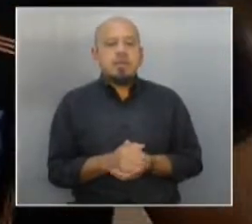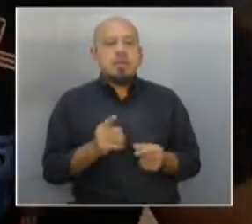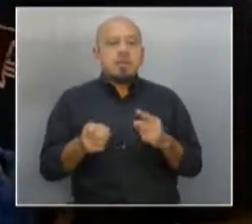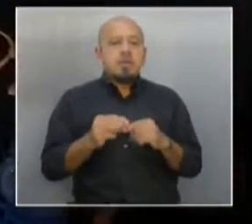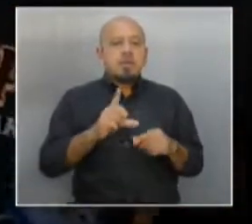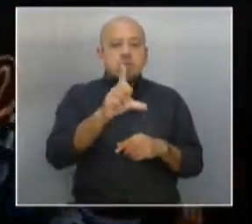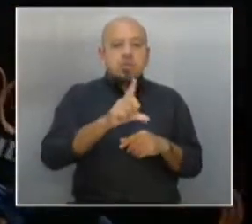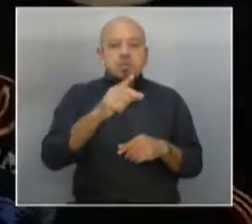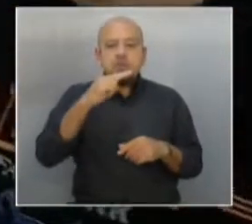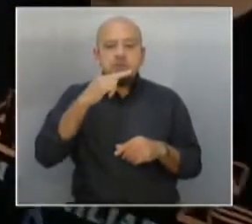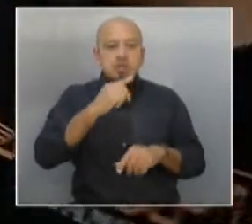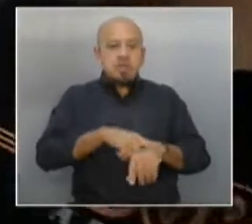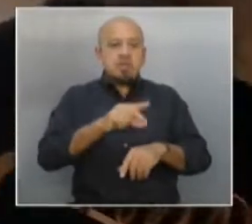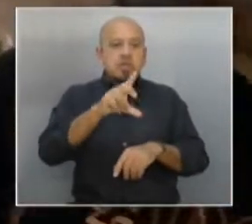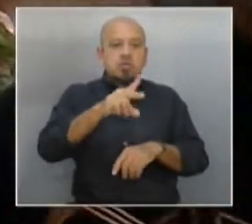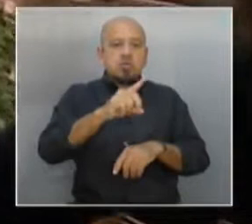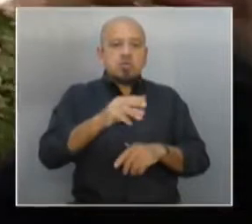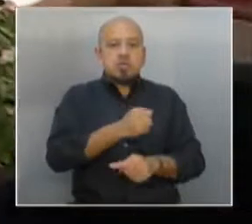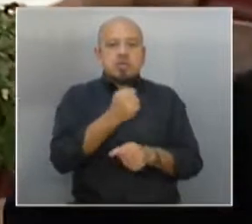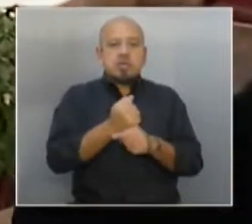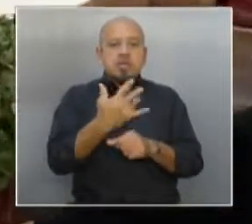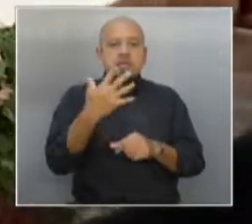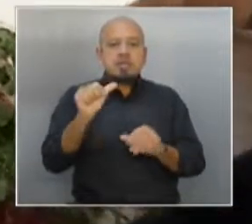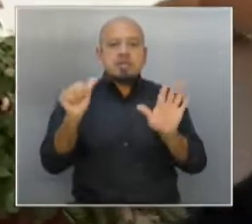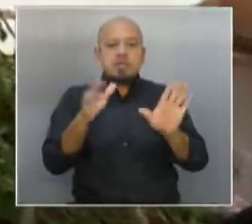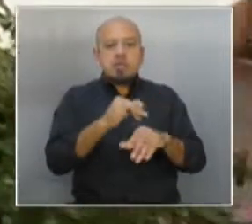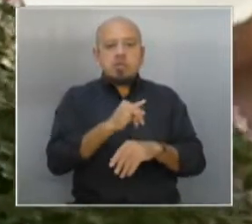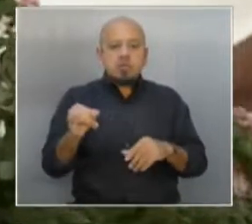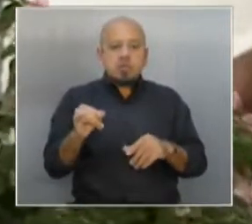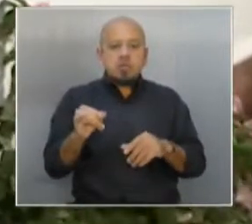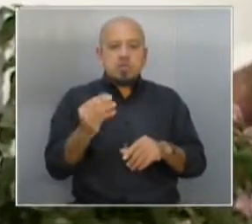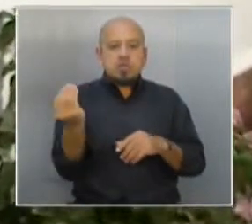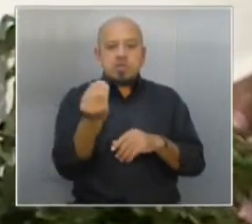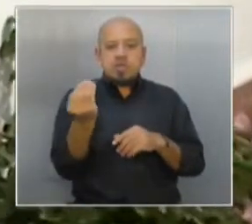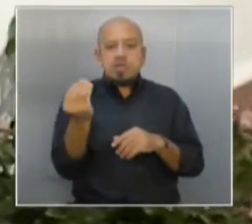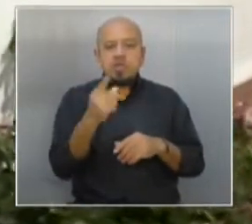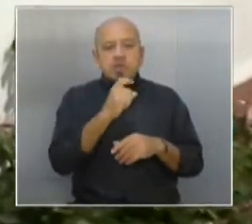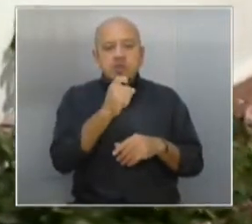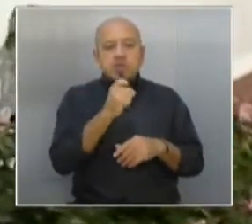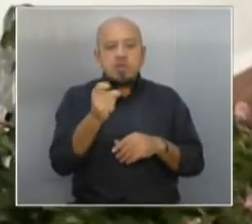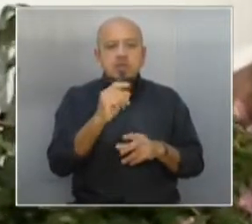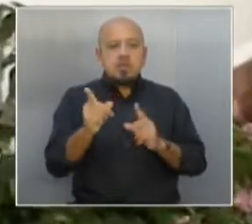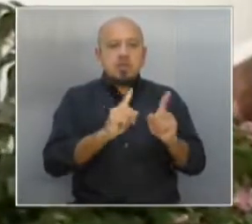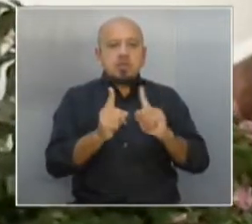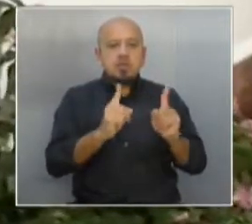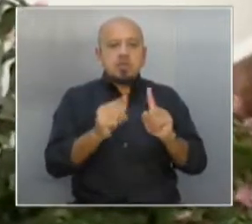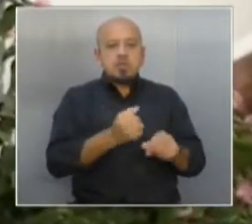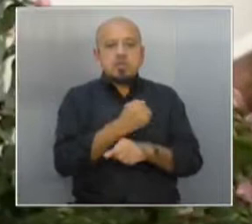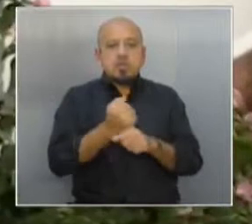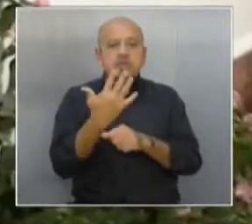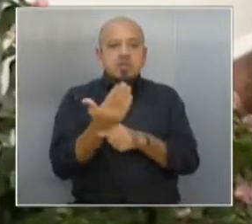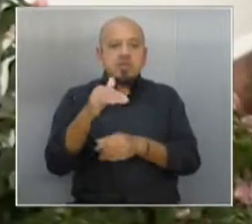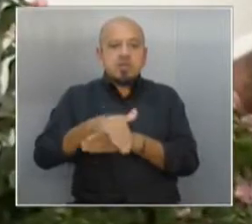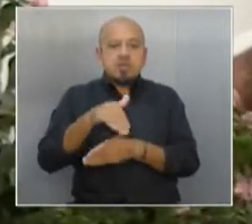viernes de 12 a 17.45 y los sábados y feriados laborables de 11 a 17 horas.